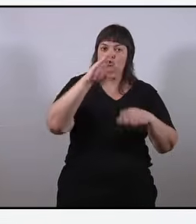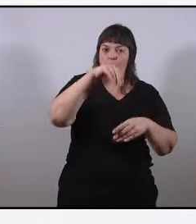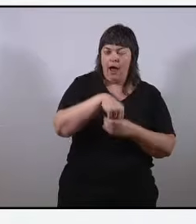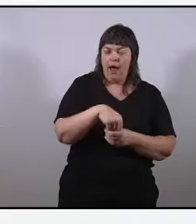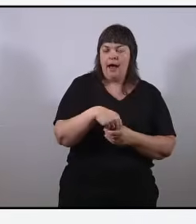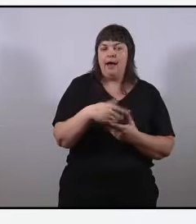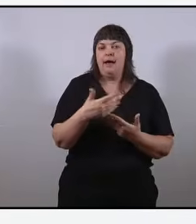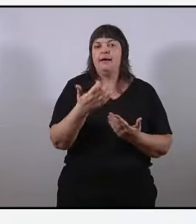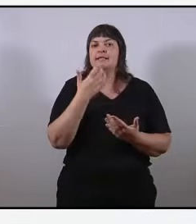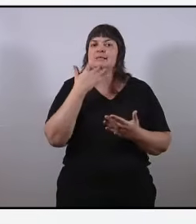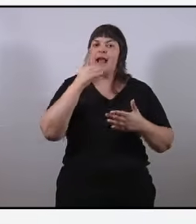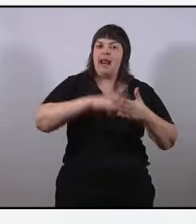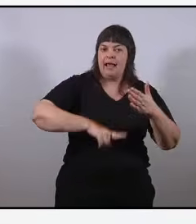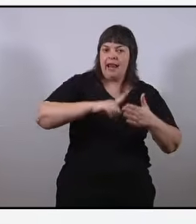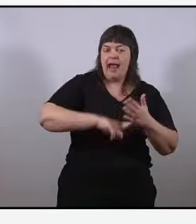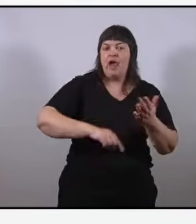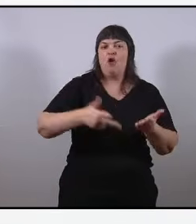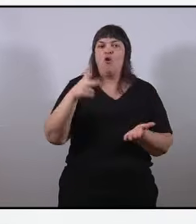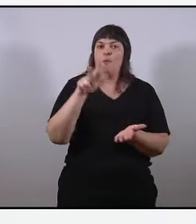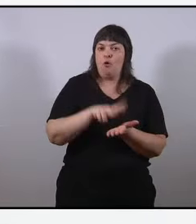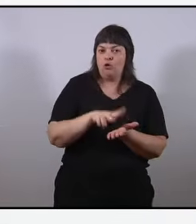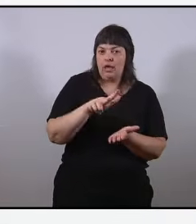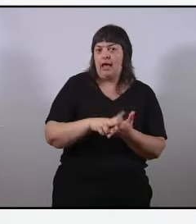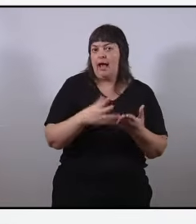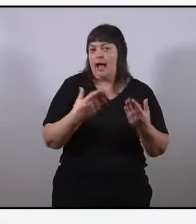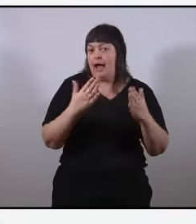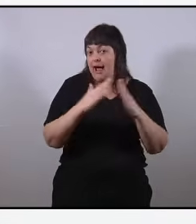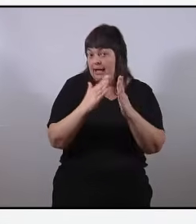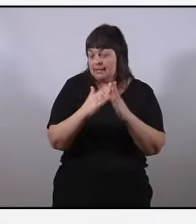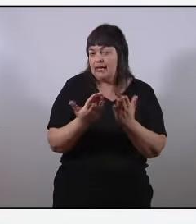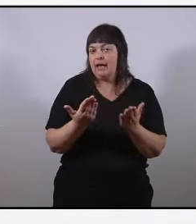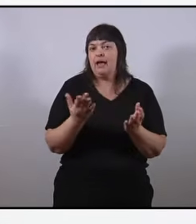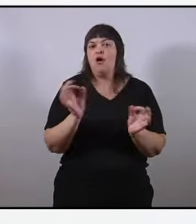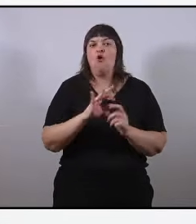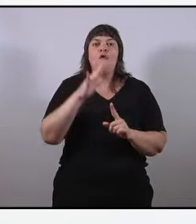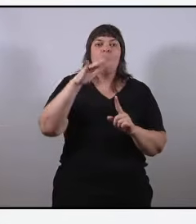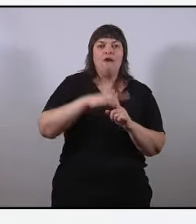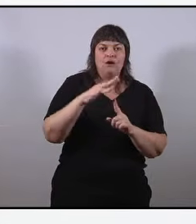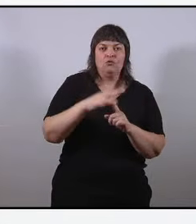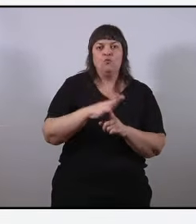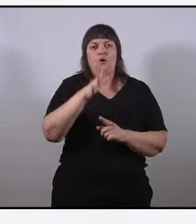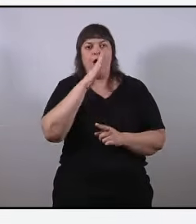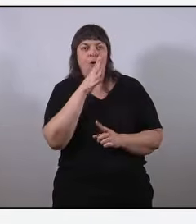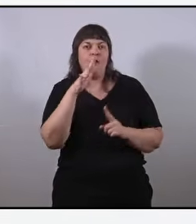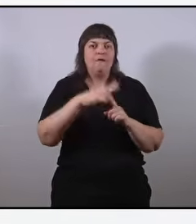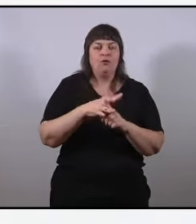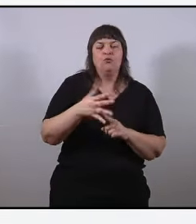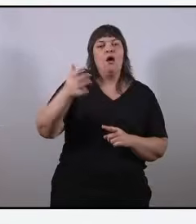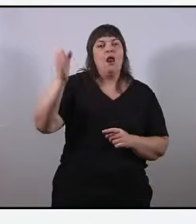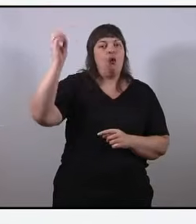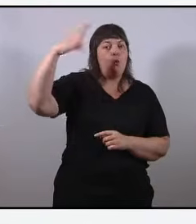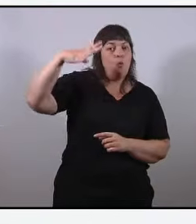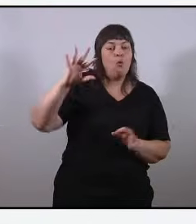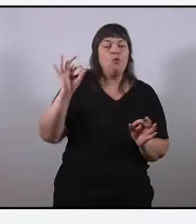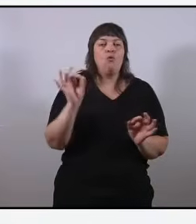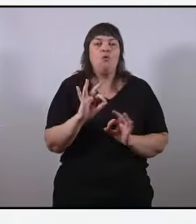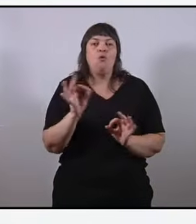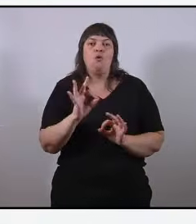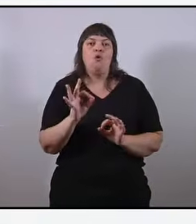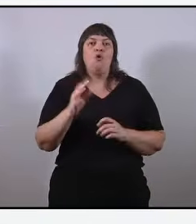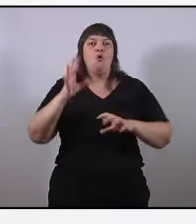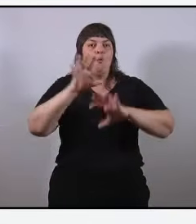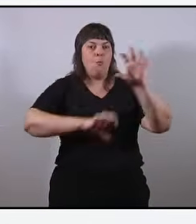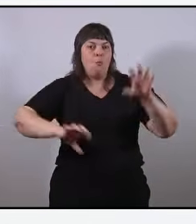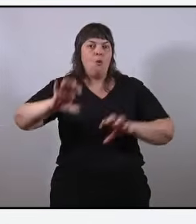ya sea de alquiler o de hipoteca de una vivienda, ya sean las facturas de agua o de luz o la compra de muebles